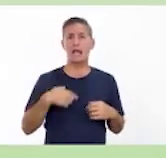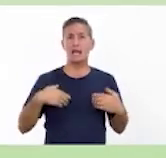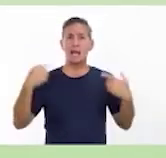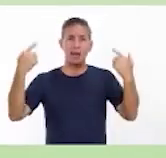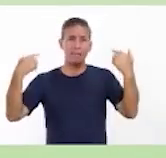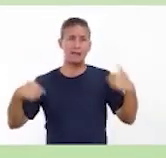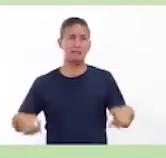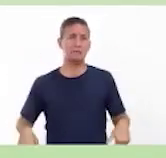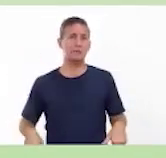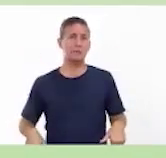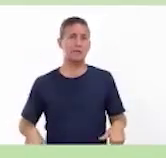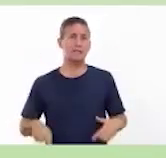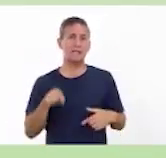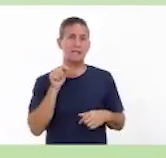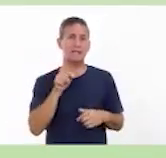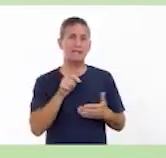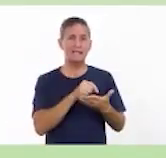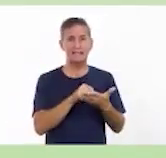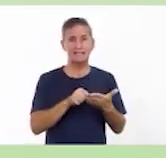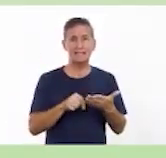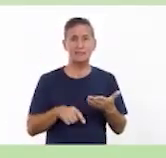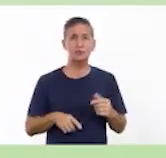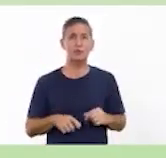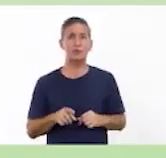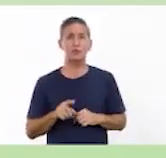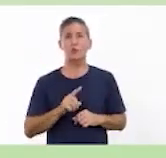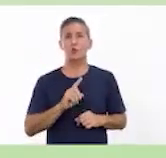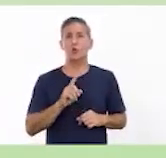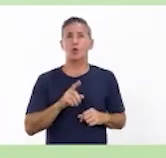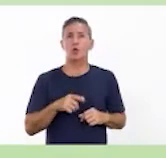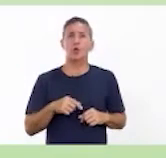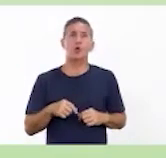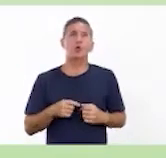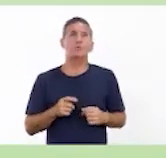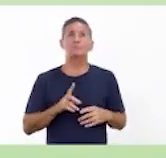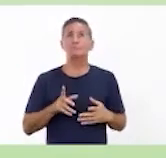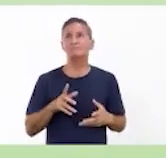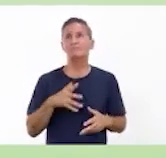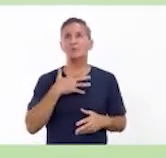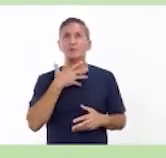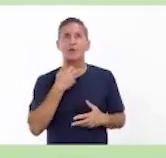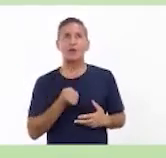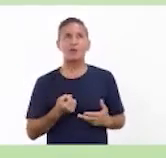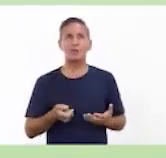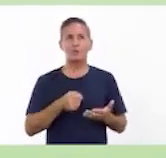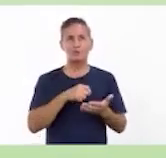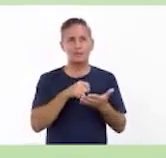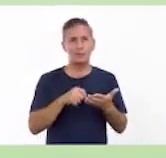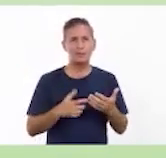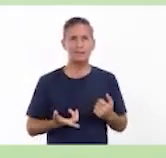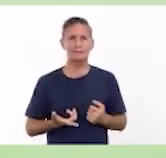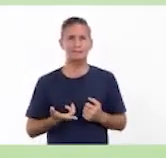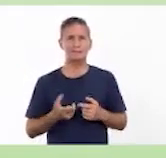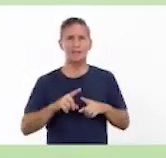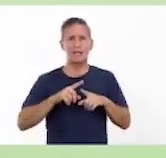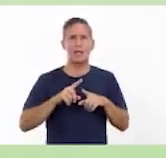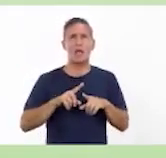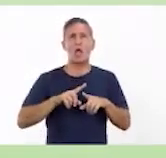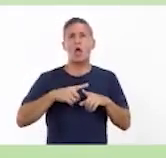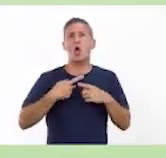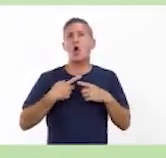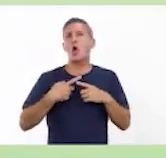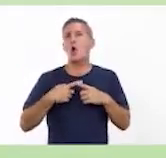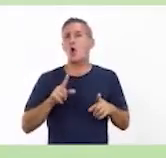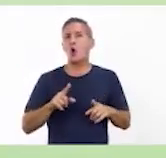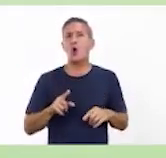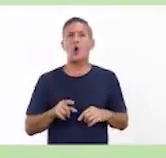está presente la insatisfacción. Bien. Otro elemento, la lectura de la obra, que está